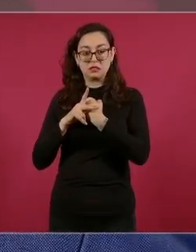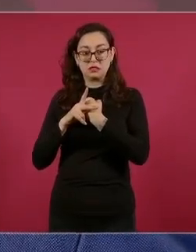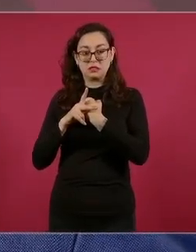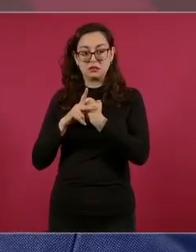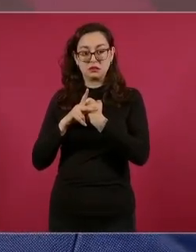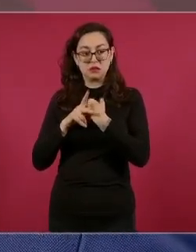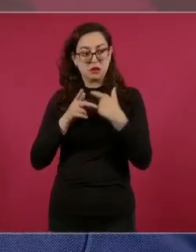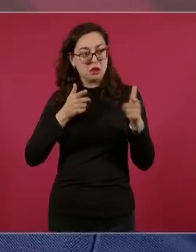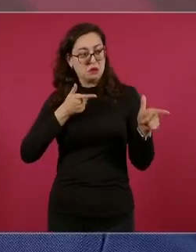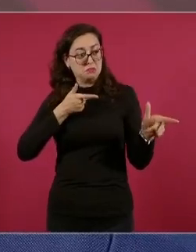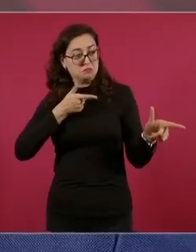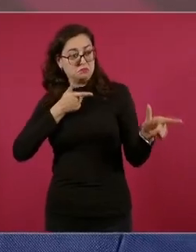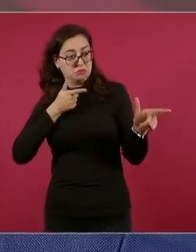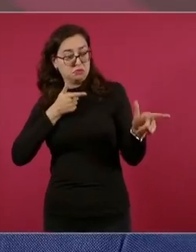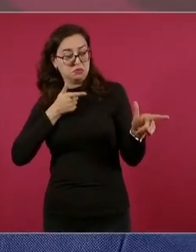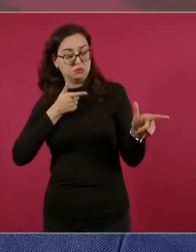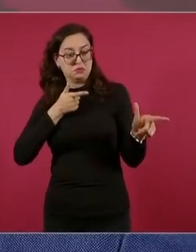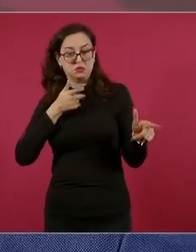la acción